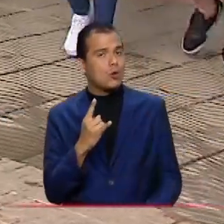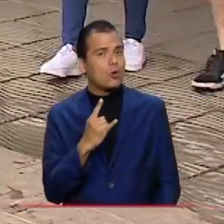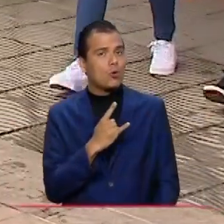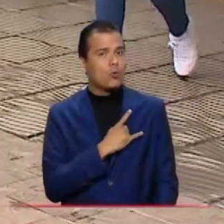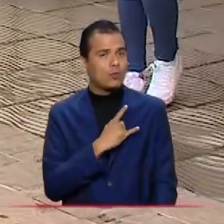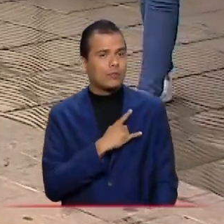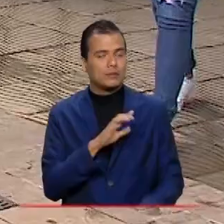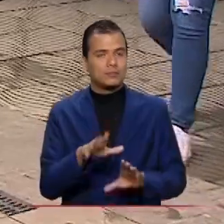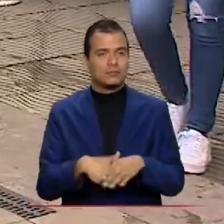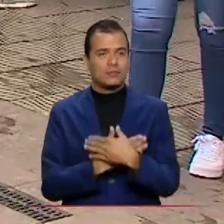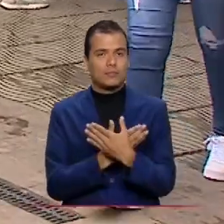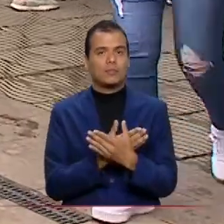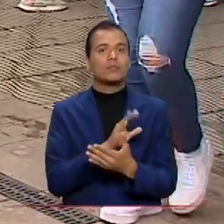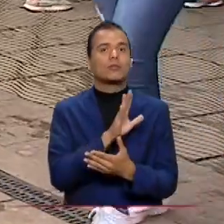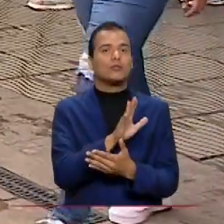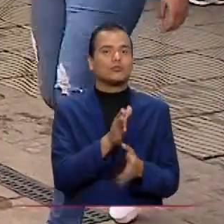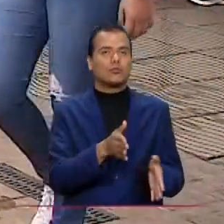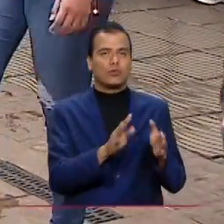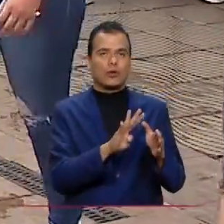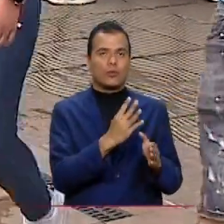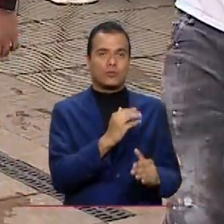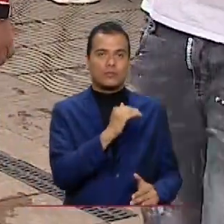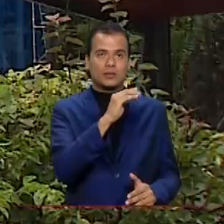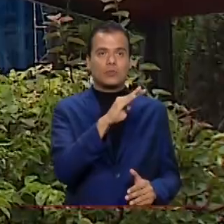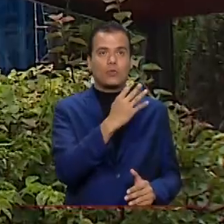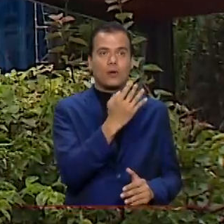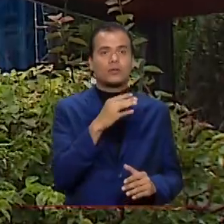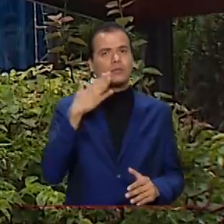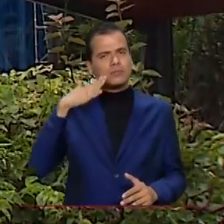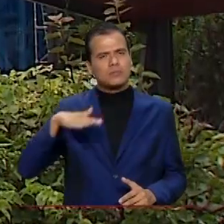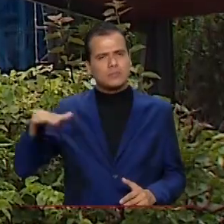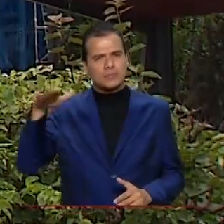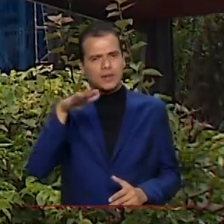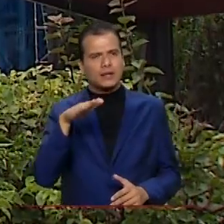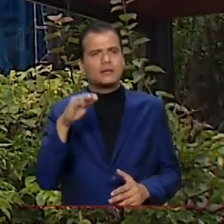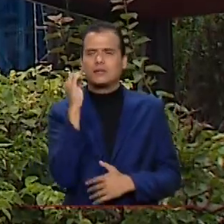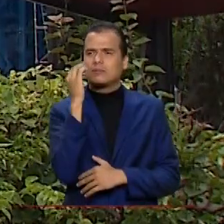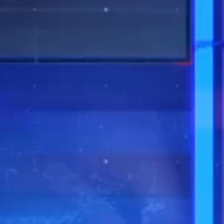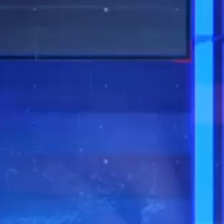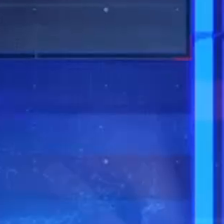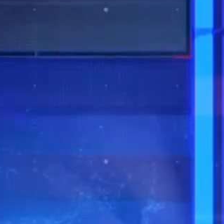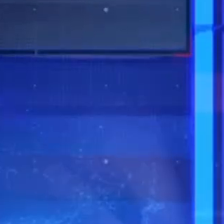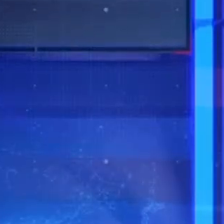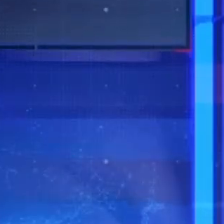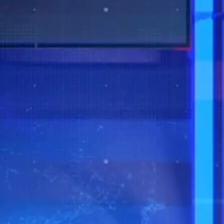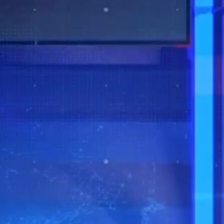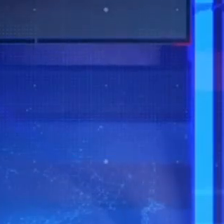4, piso 4, en la plazoleta de los sabios y el bosque, con entrada libre.